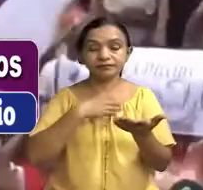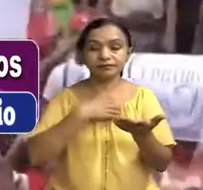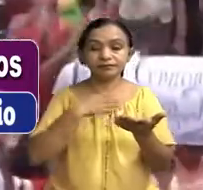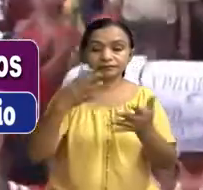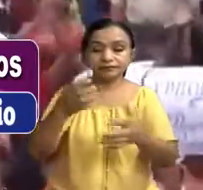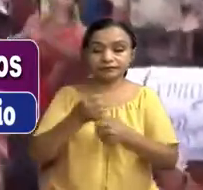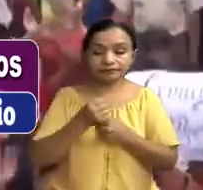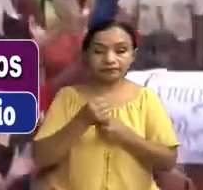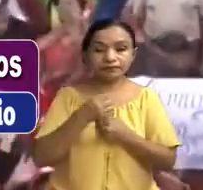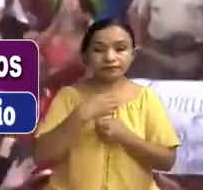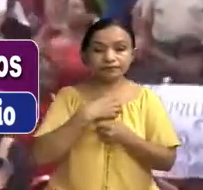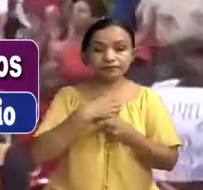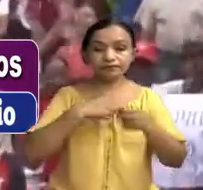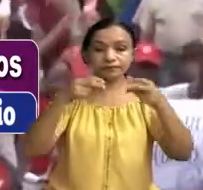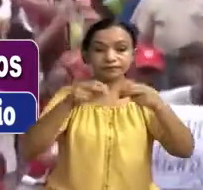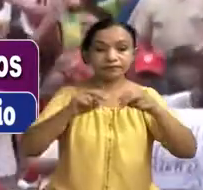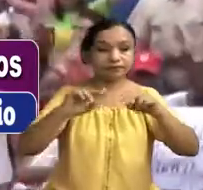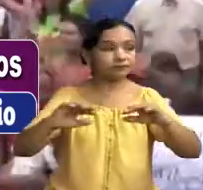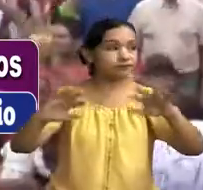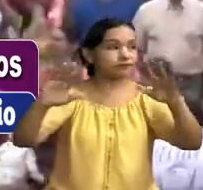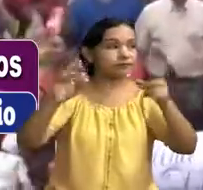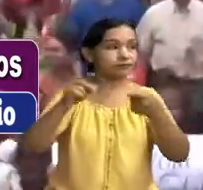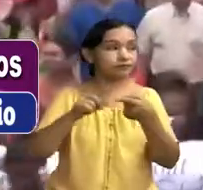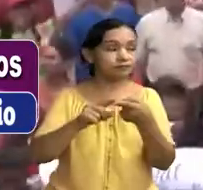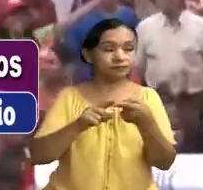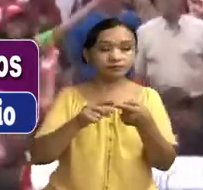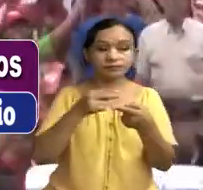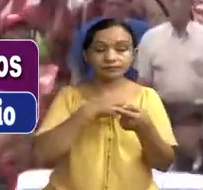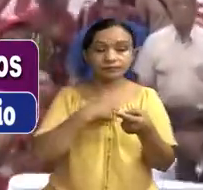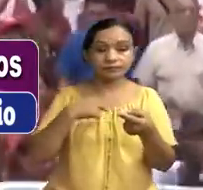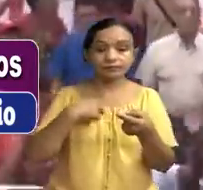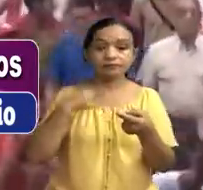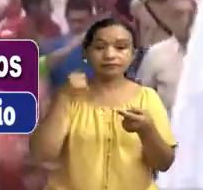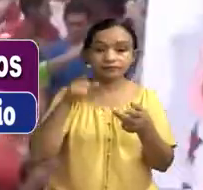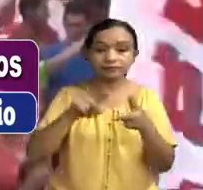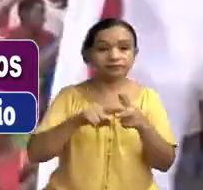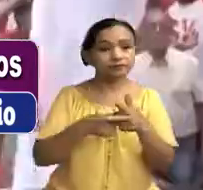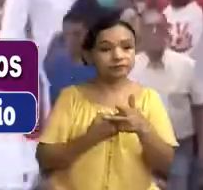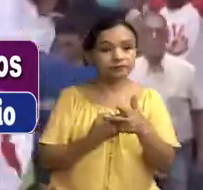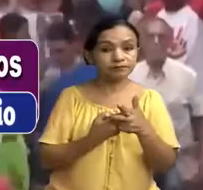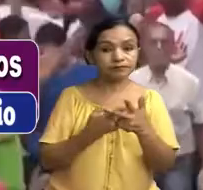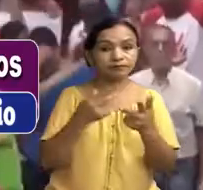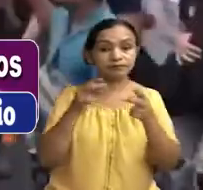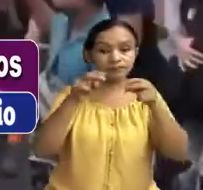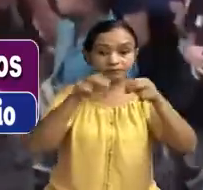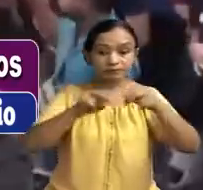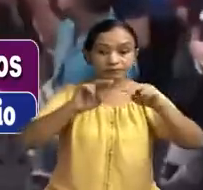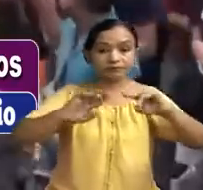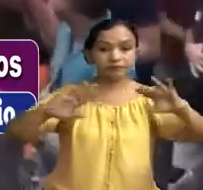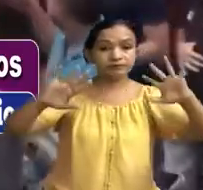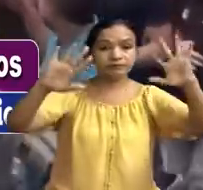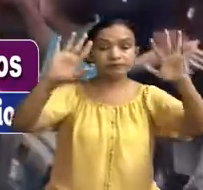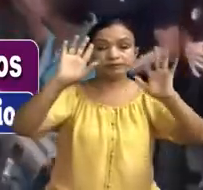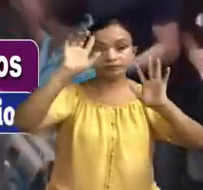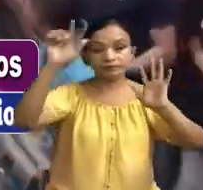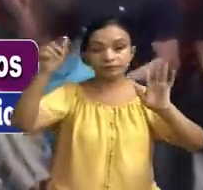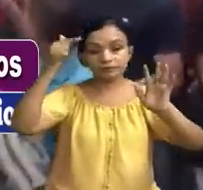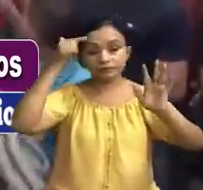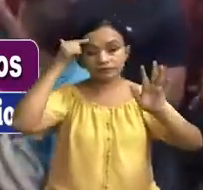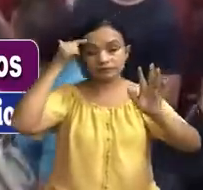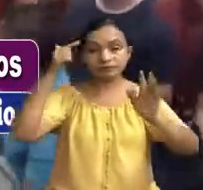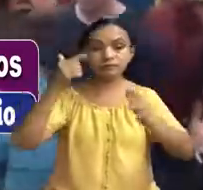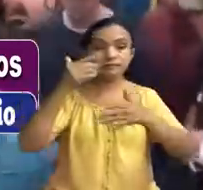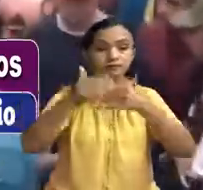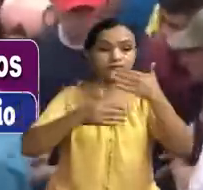son estratégicos, el gas, hidrocarburos, que a partir de ahí, de esos recursos naturales usados por el Estado boliviano,